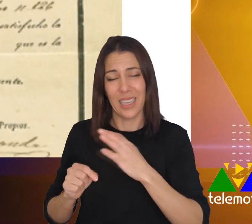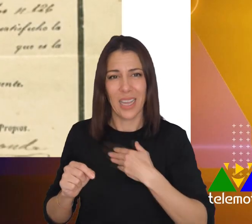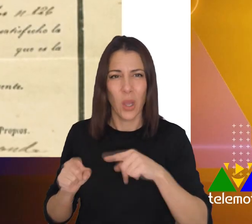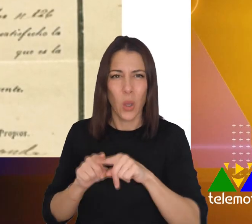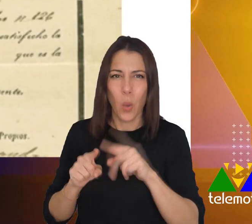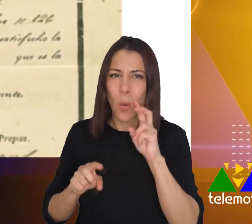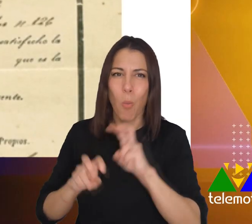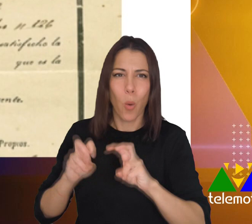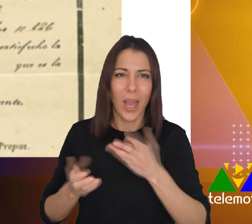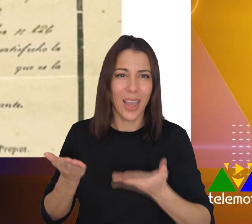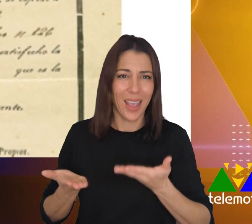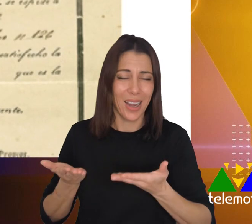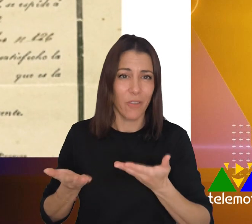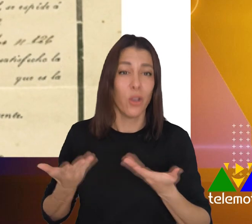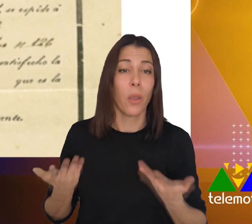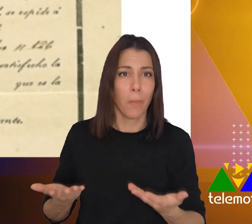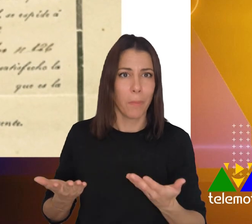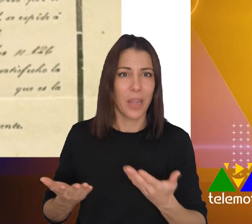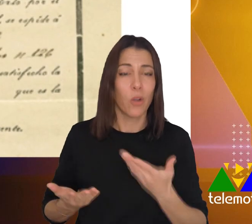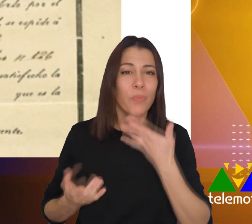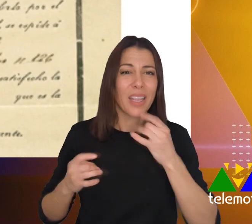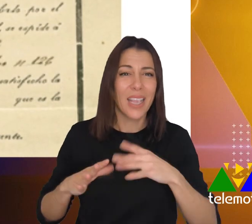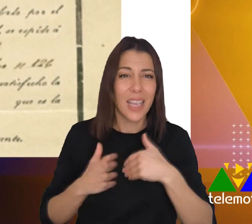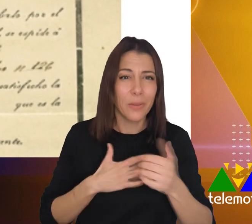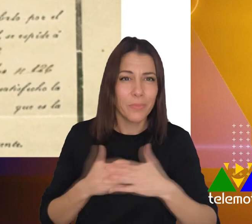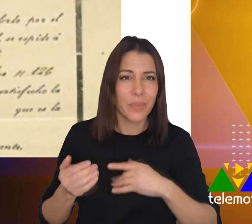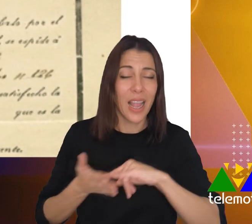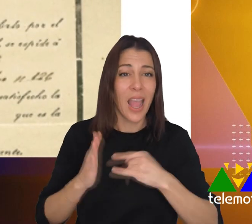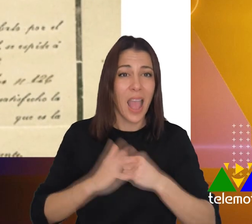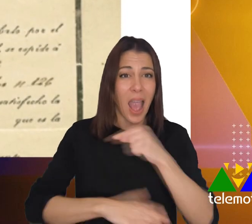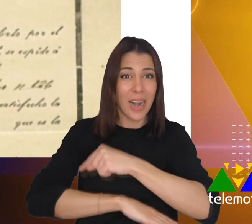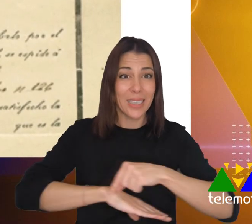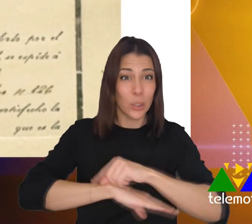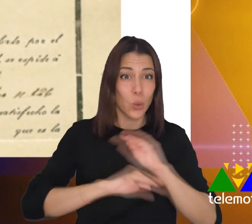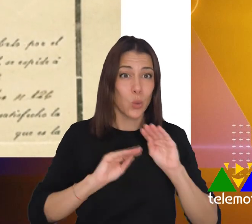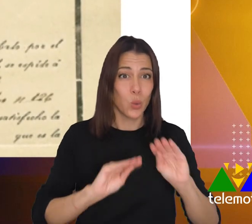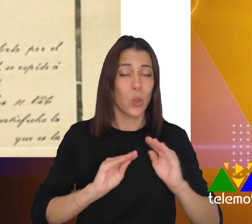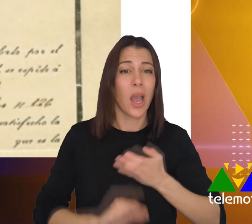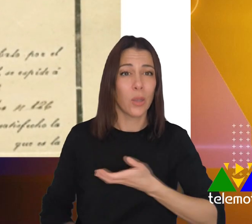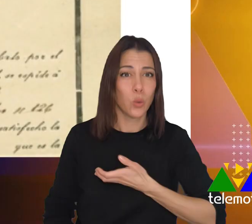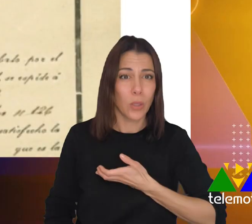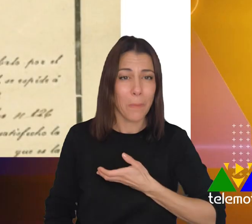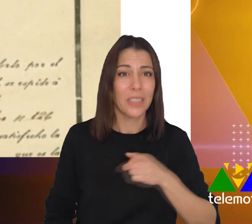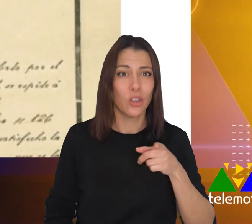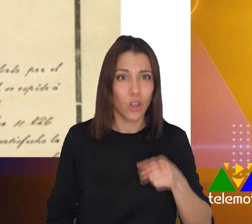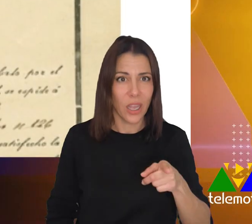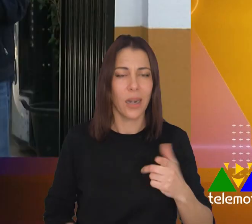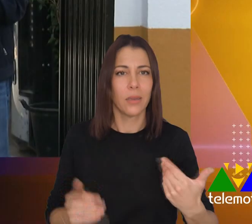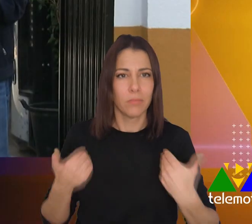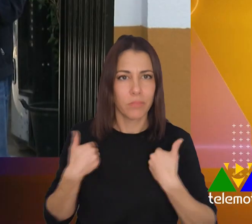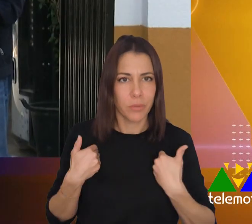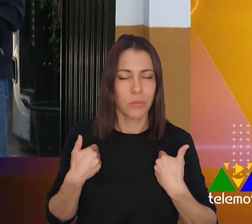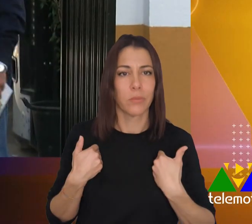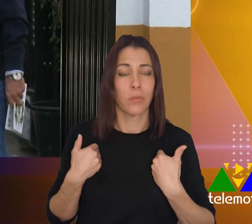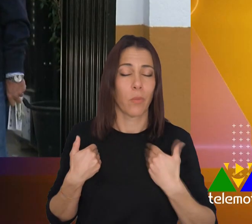Simétrico, y lo hace José Díaz de Losada, es el arquitecto del ayuntamiento, que es el encargado